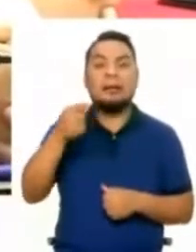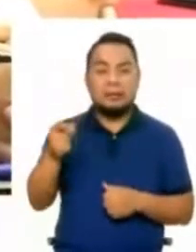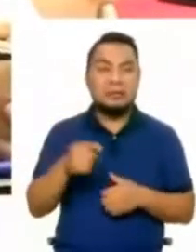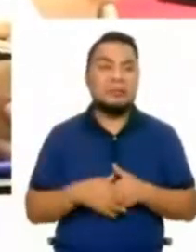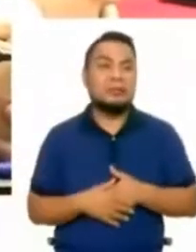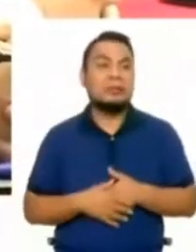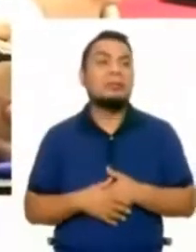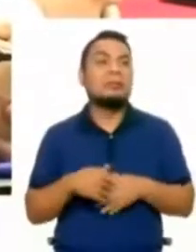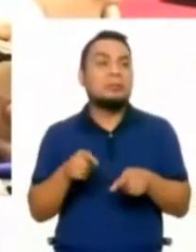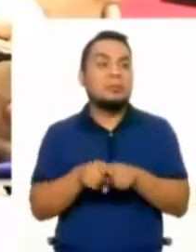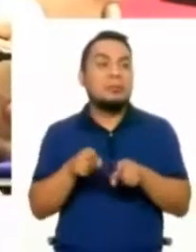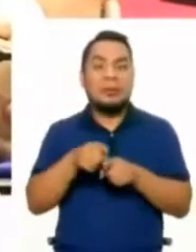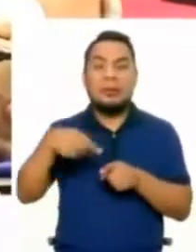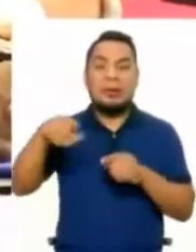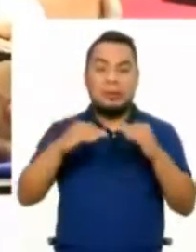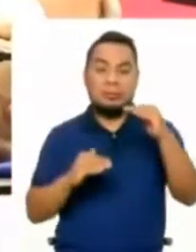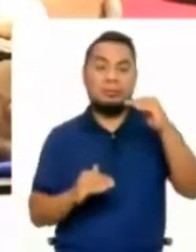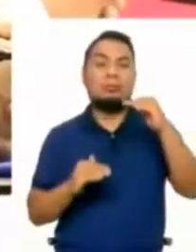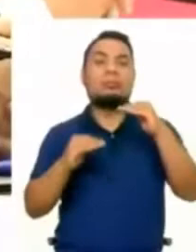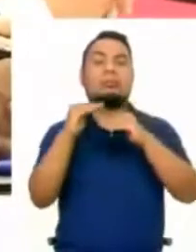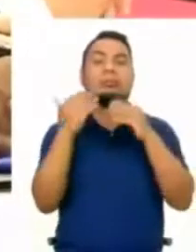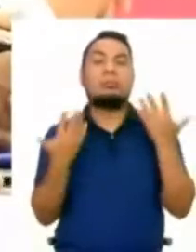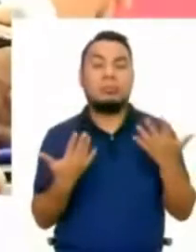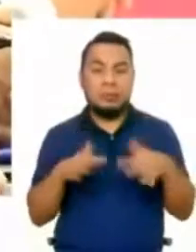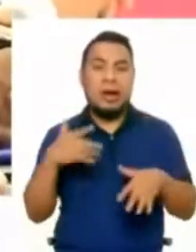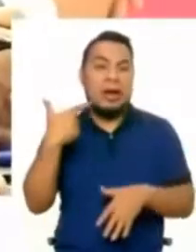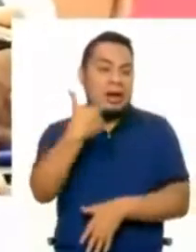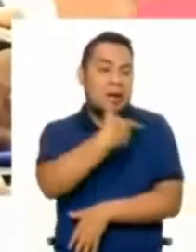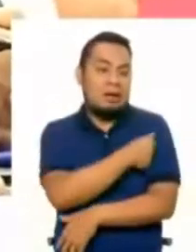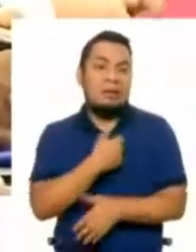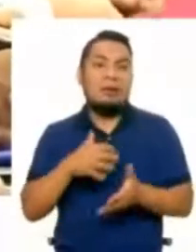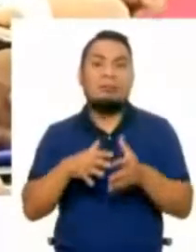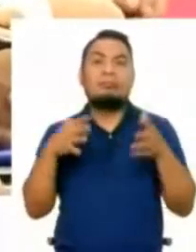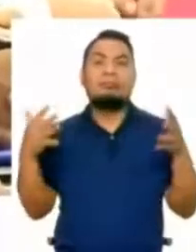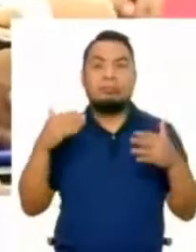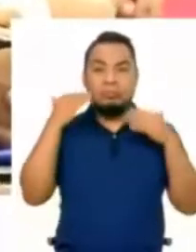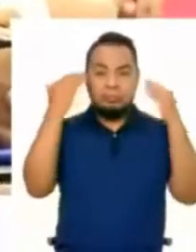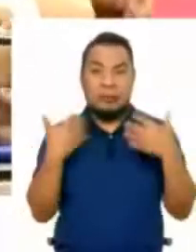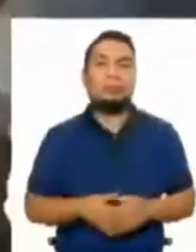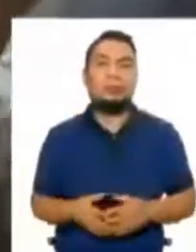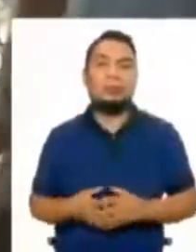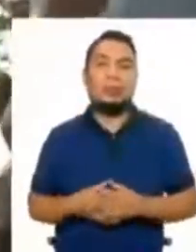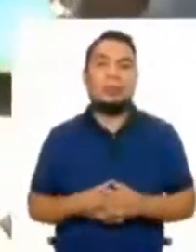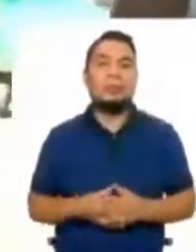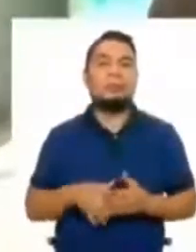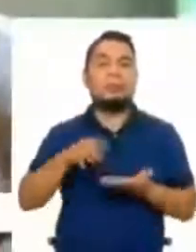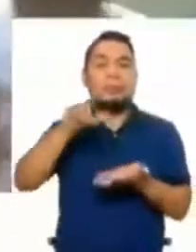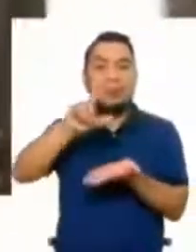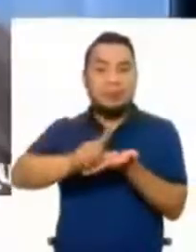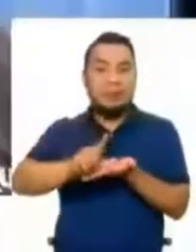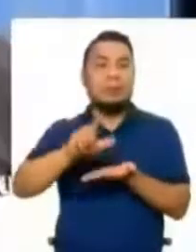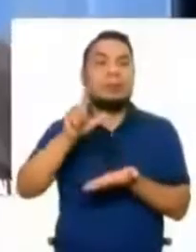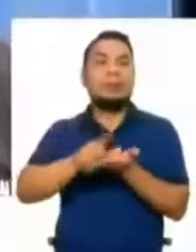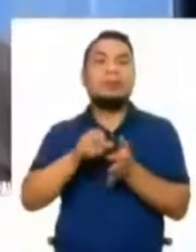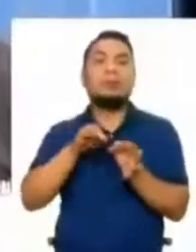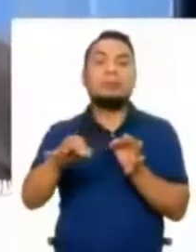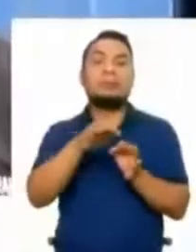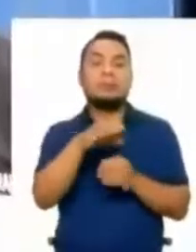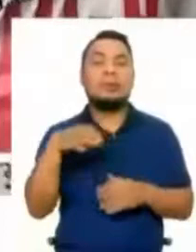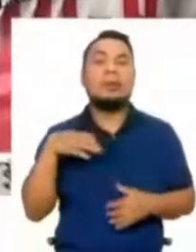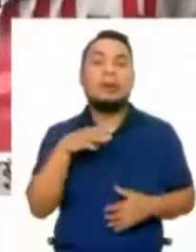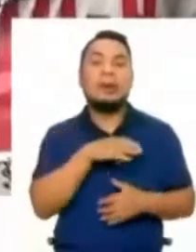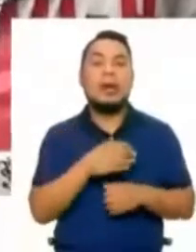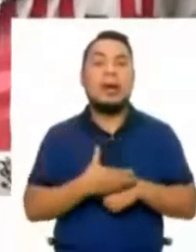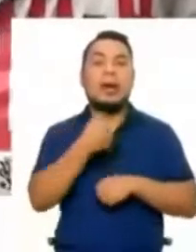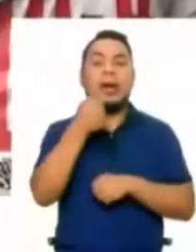el 80% de la población. Escuchemos estas declaraciones. Lima, Lima Provincias, Callao, Ica